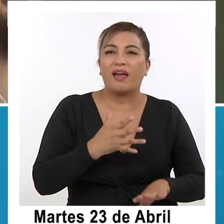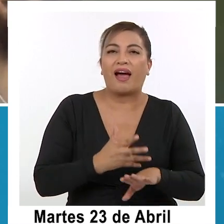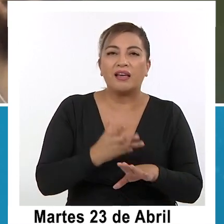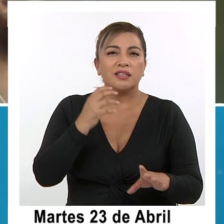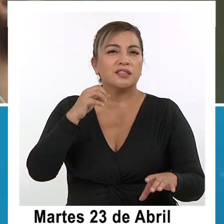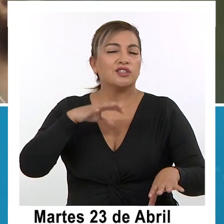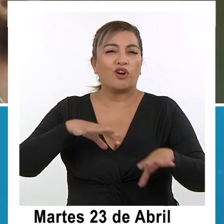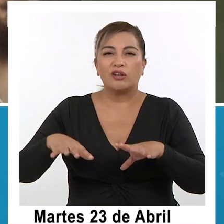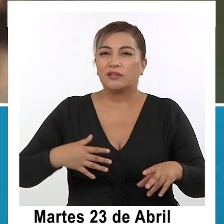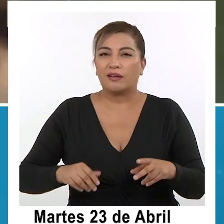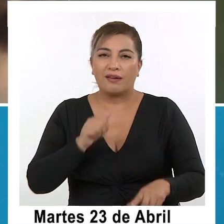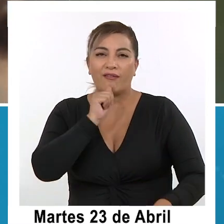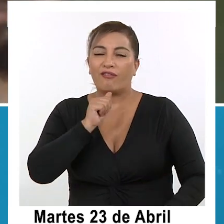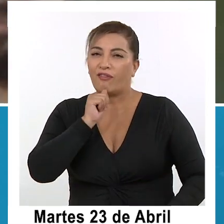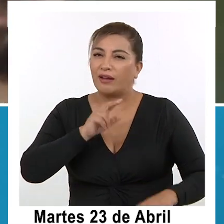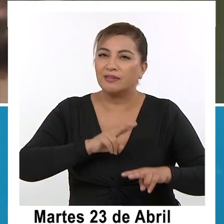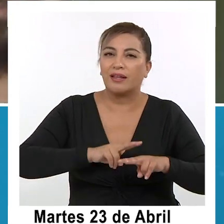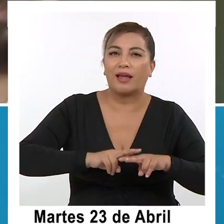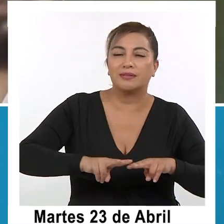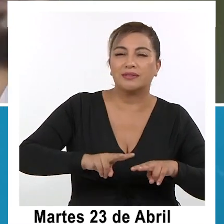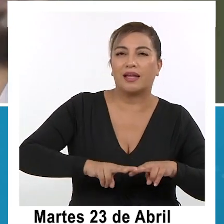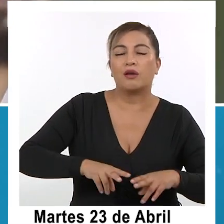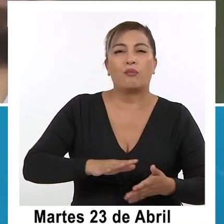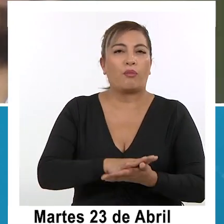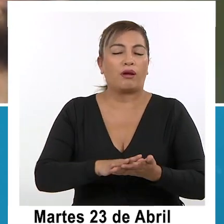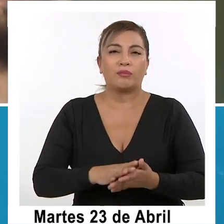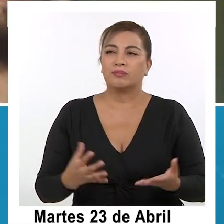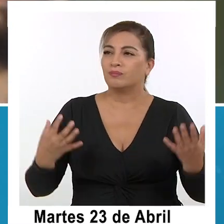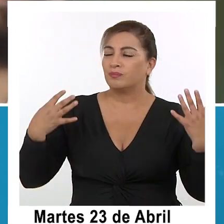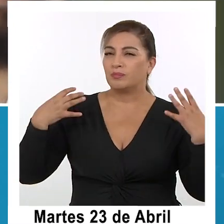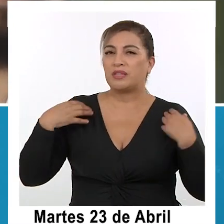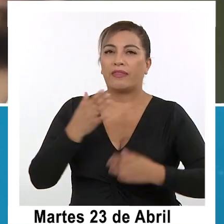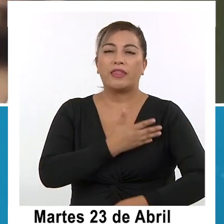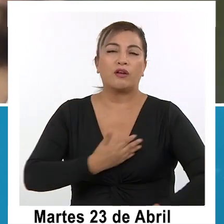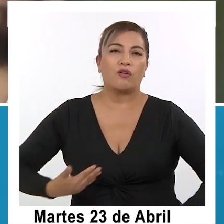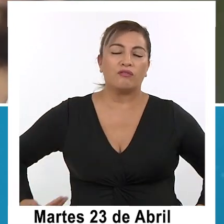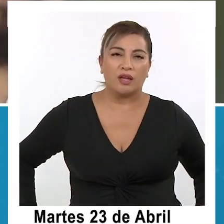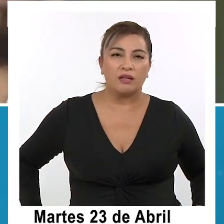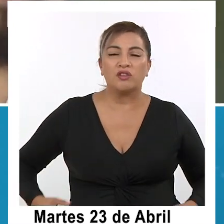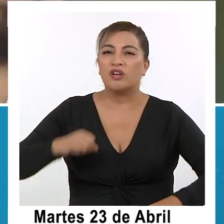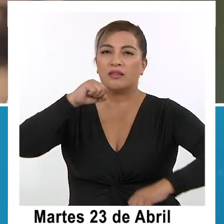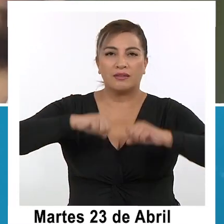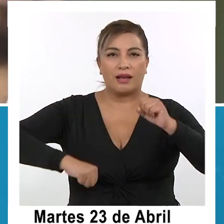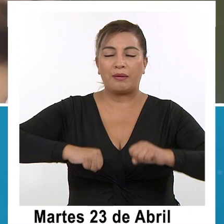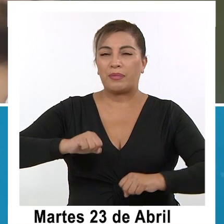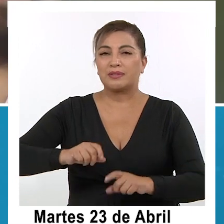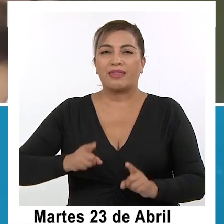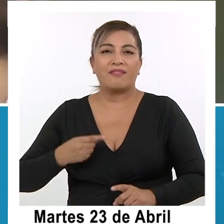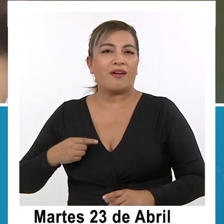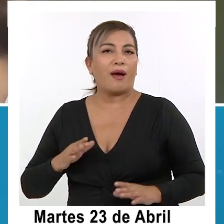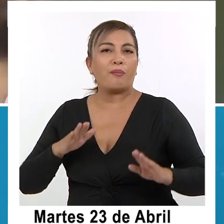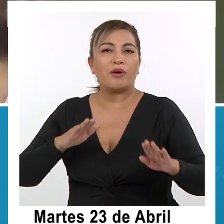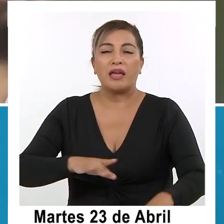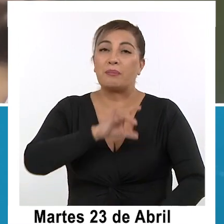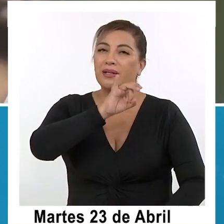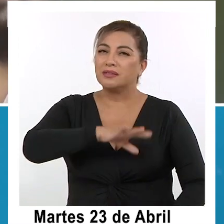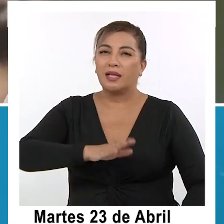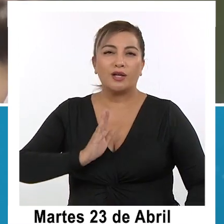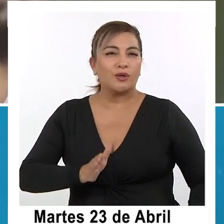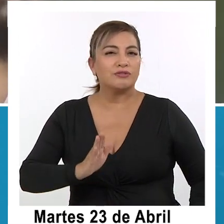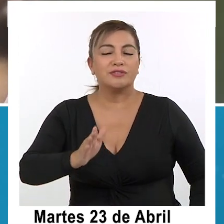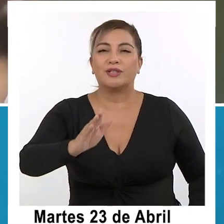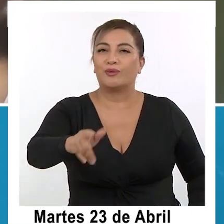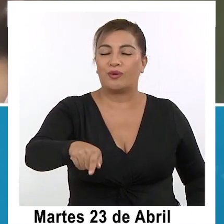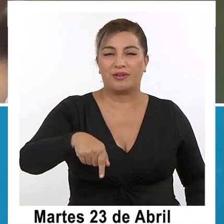tarea de la industria de los reguladores de de del gobierno de turno también apoyar eso no para que chile continúa en